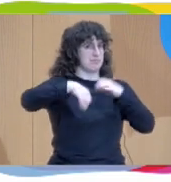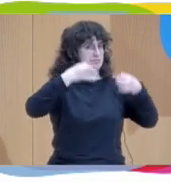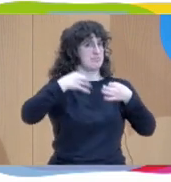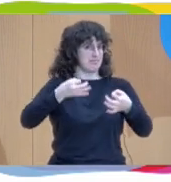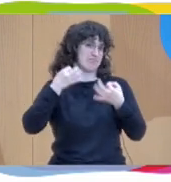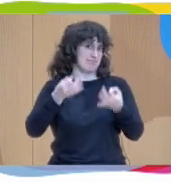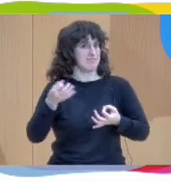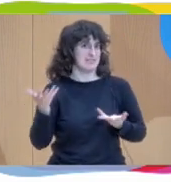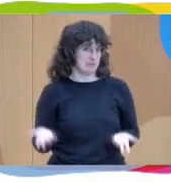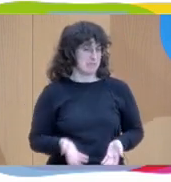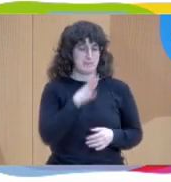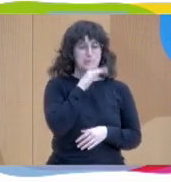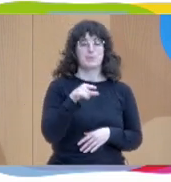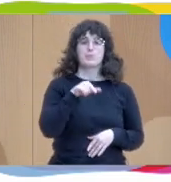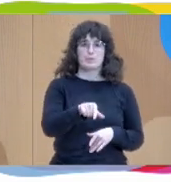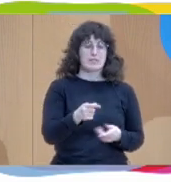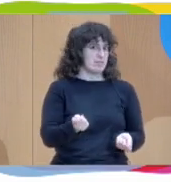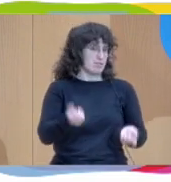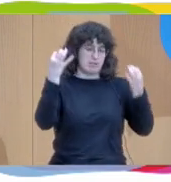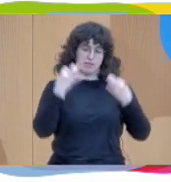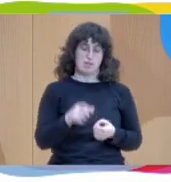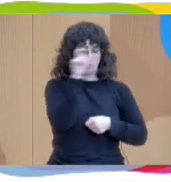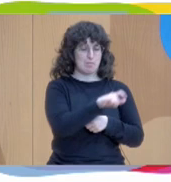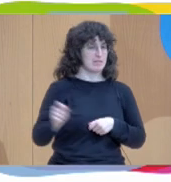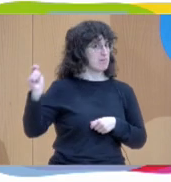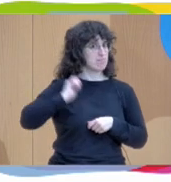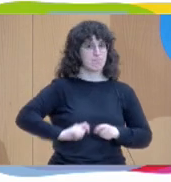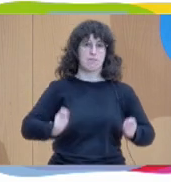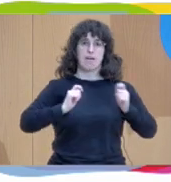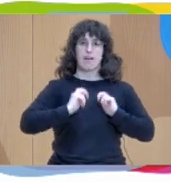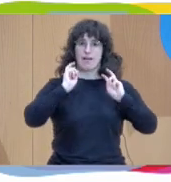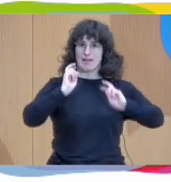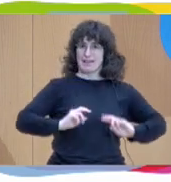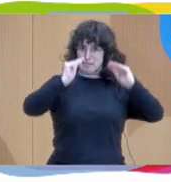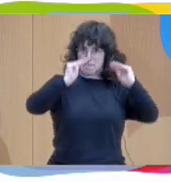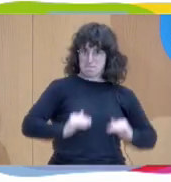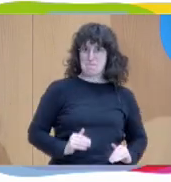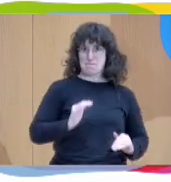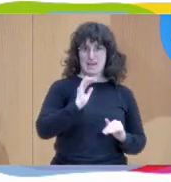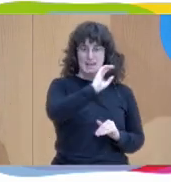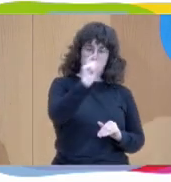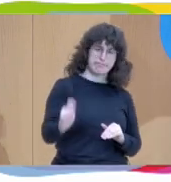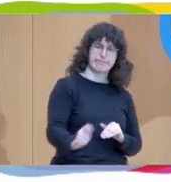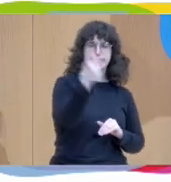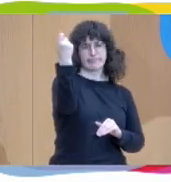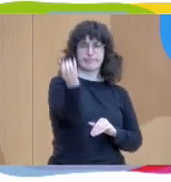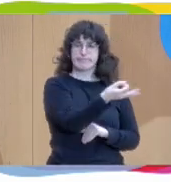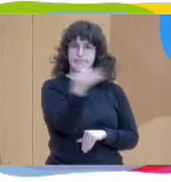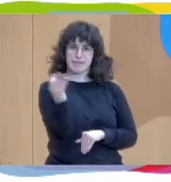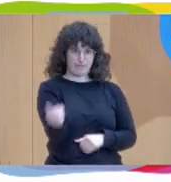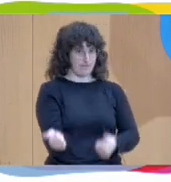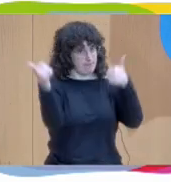todos los profesionales estrés y ganaremos en eficacia la tercera de las motivaciones es el abordaje